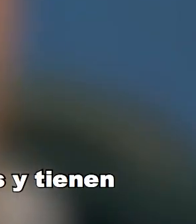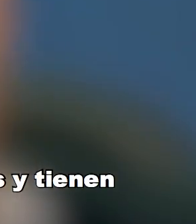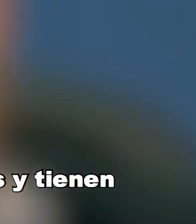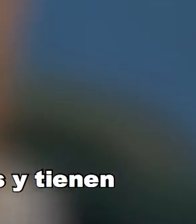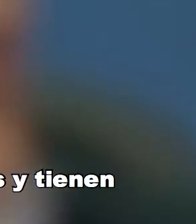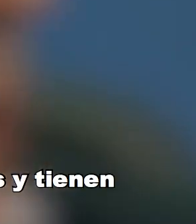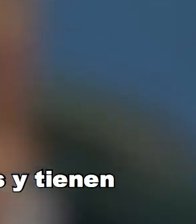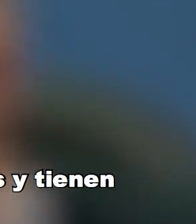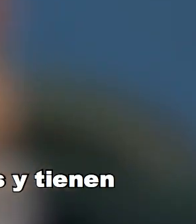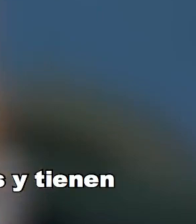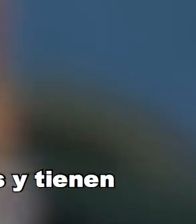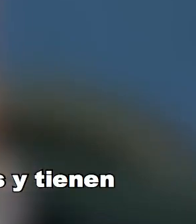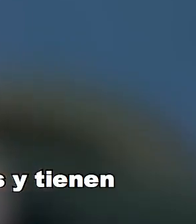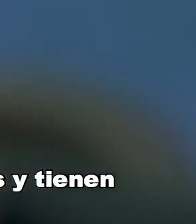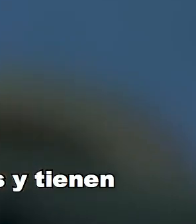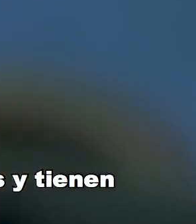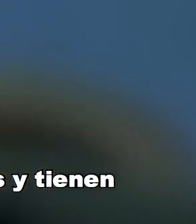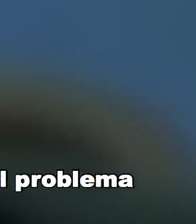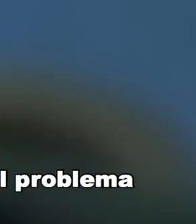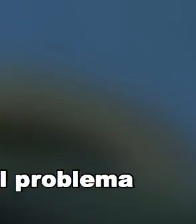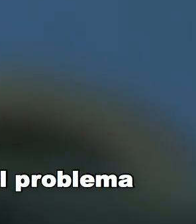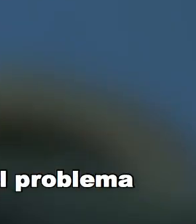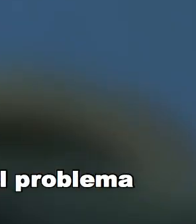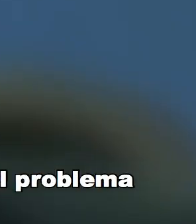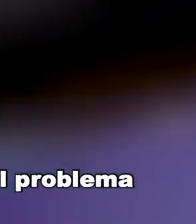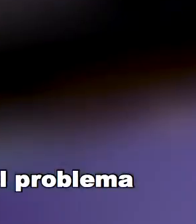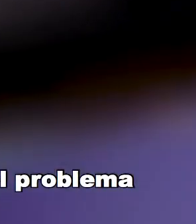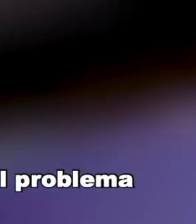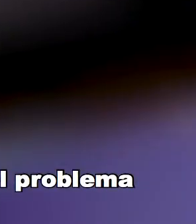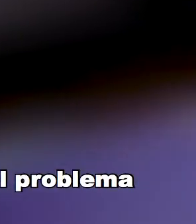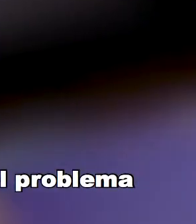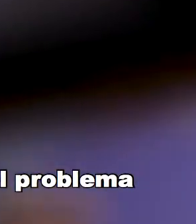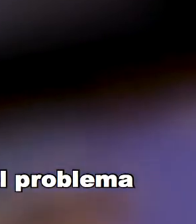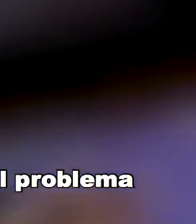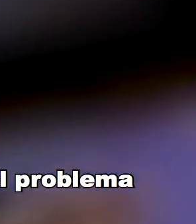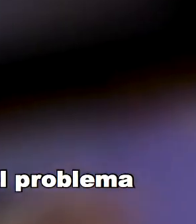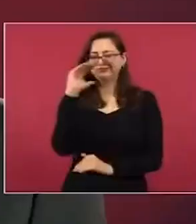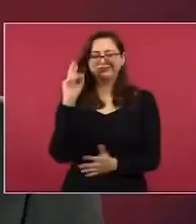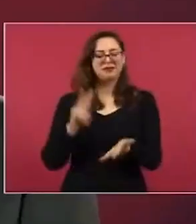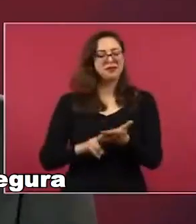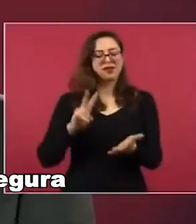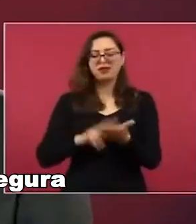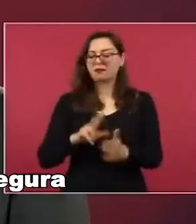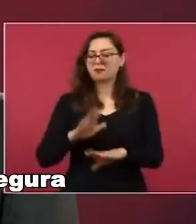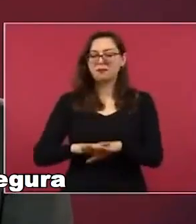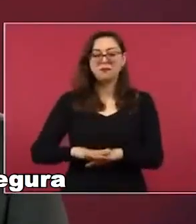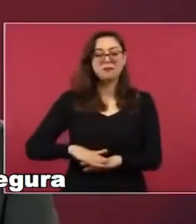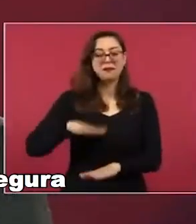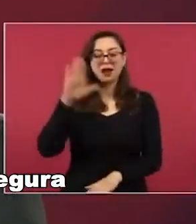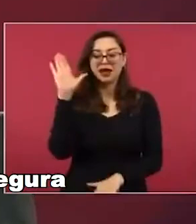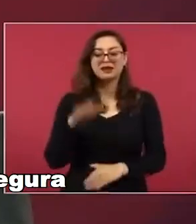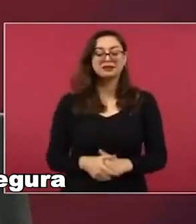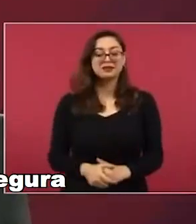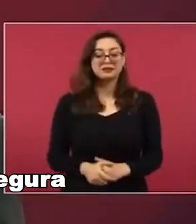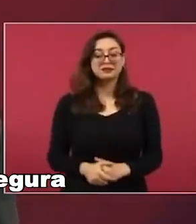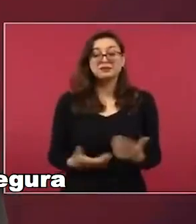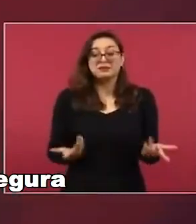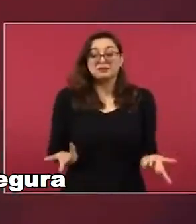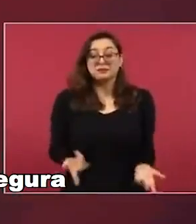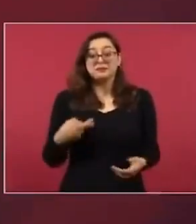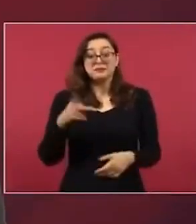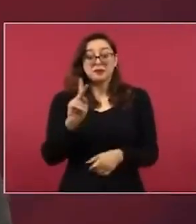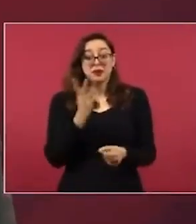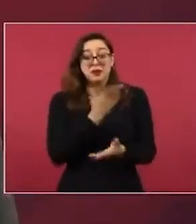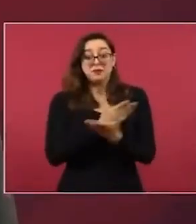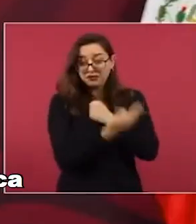Y cuando los pobres dejan de ser pobres y tienen, entonces se vuelven de derecha. Y viene el problema. Ayudando a los pobres va uno a la